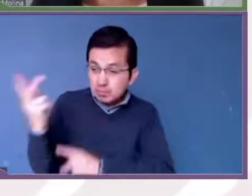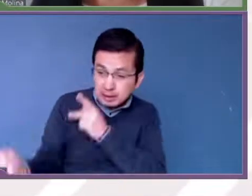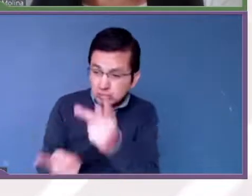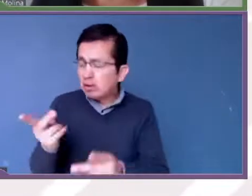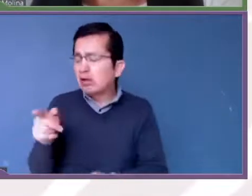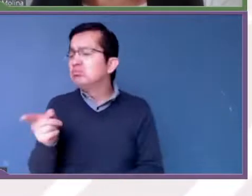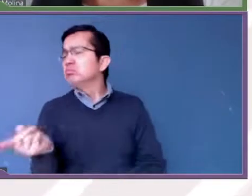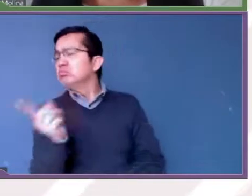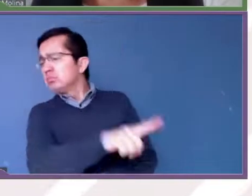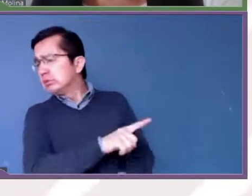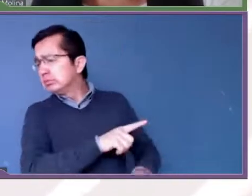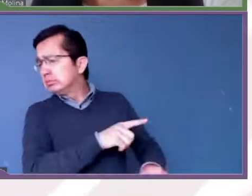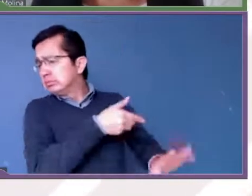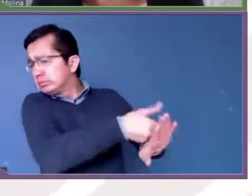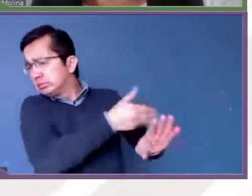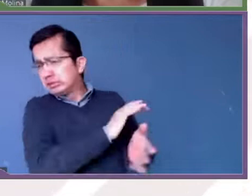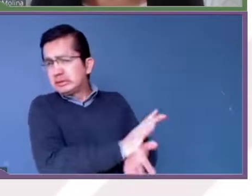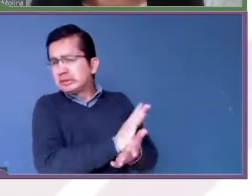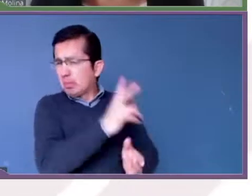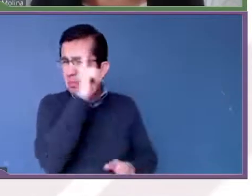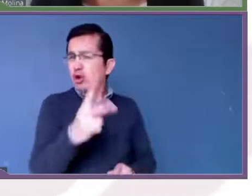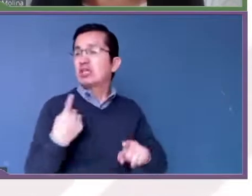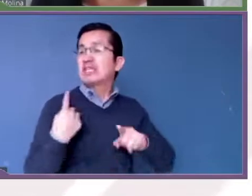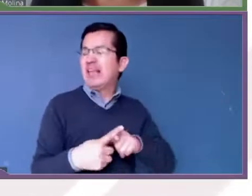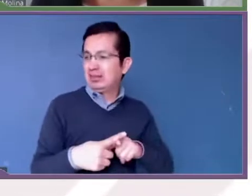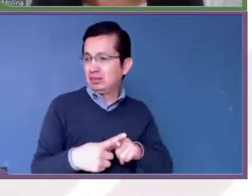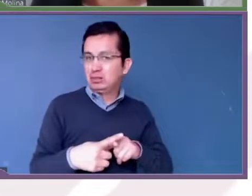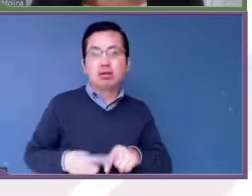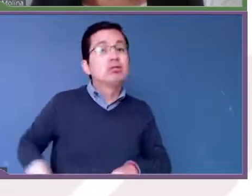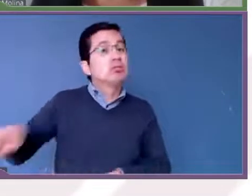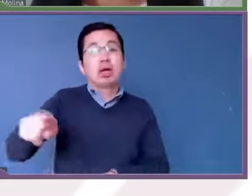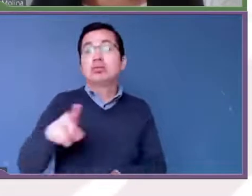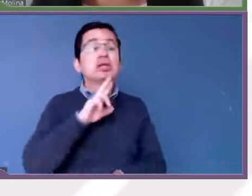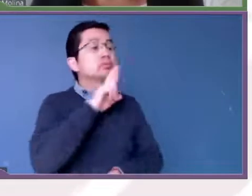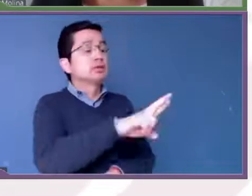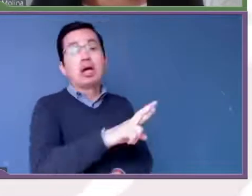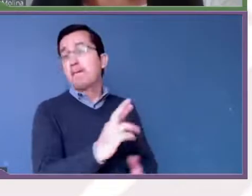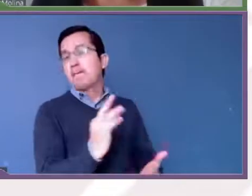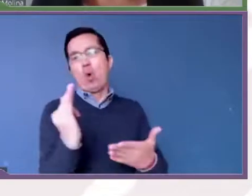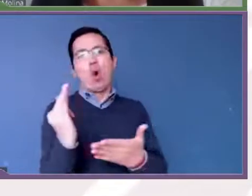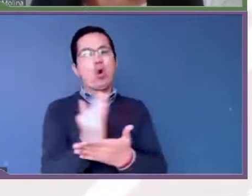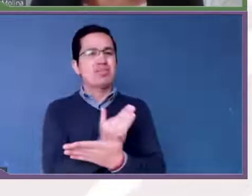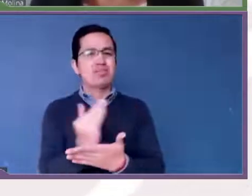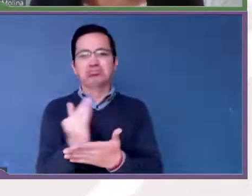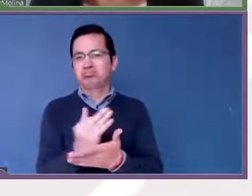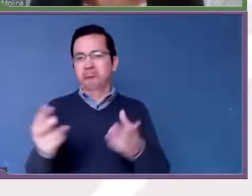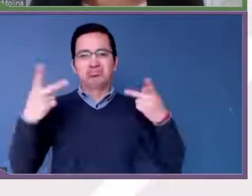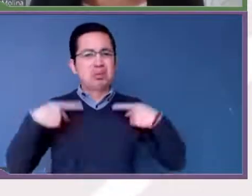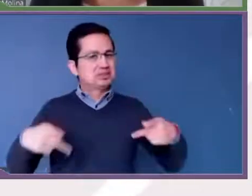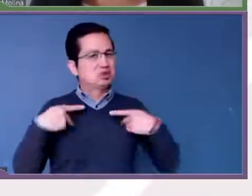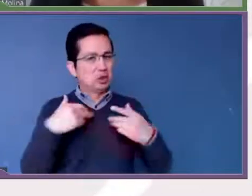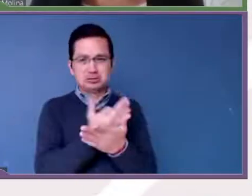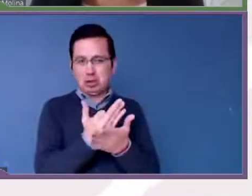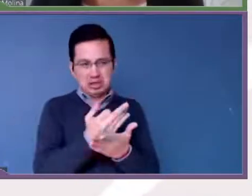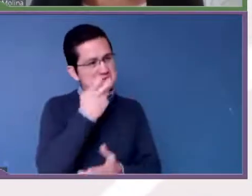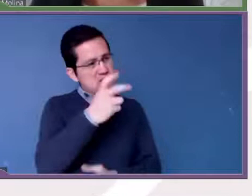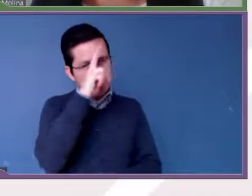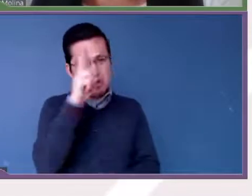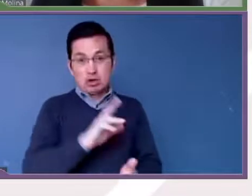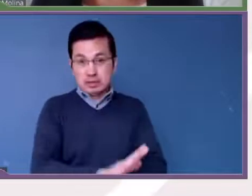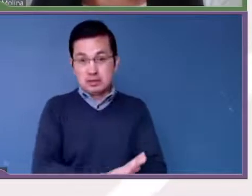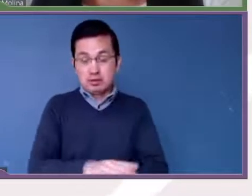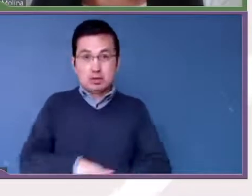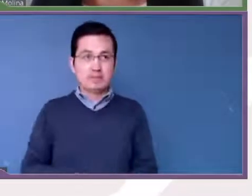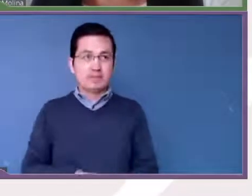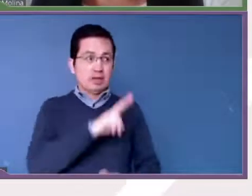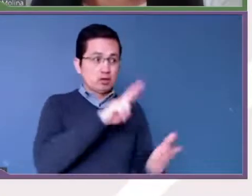en 2021 las personas de piel morena, y esto tuvo un aumento. De 2013 a